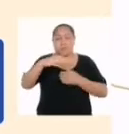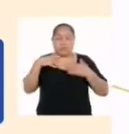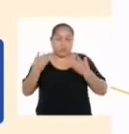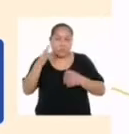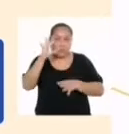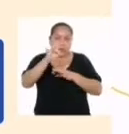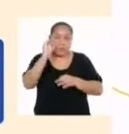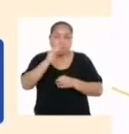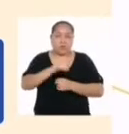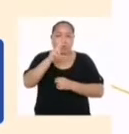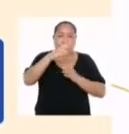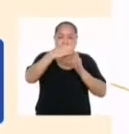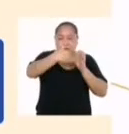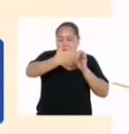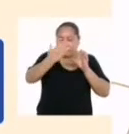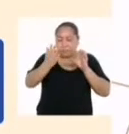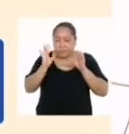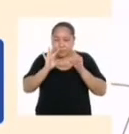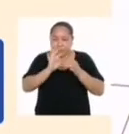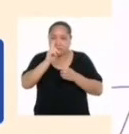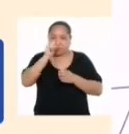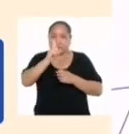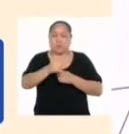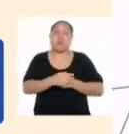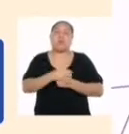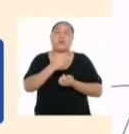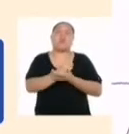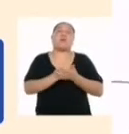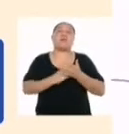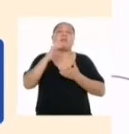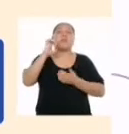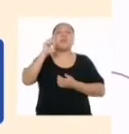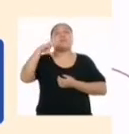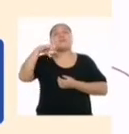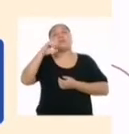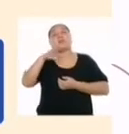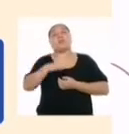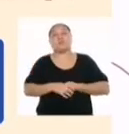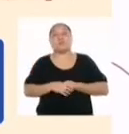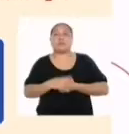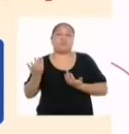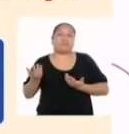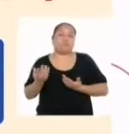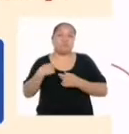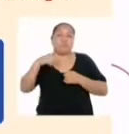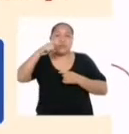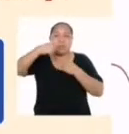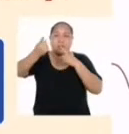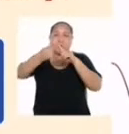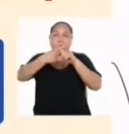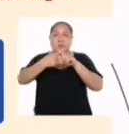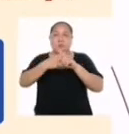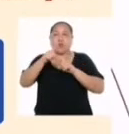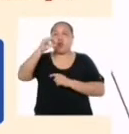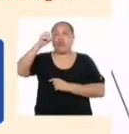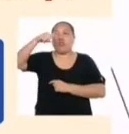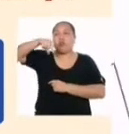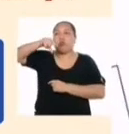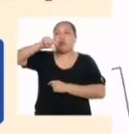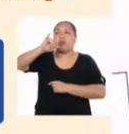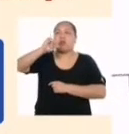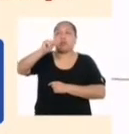la extensión en 3 dimensiones de una región del espacio, entonces bastará multiplicar por la